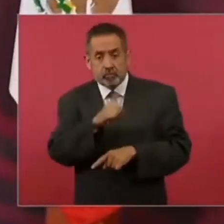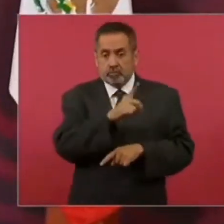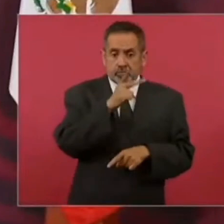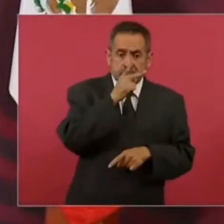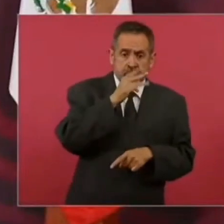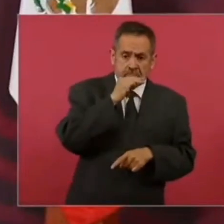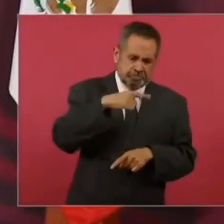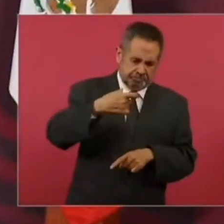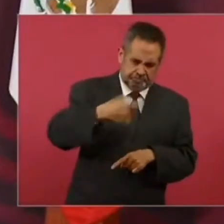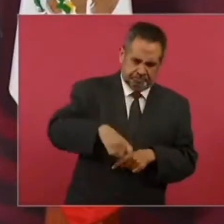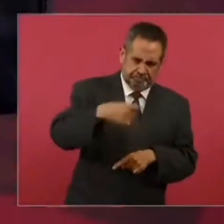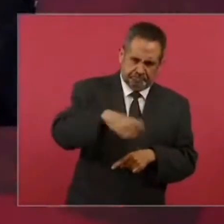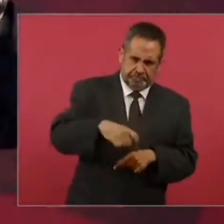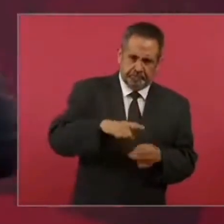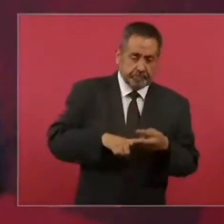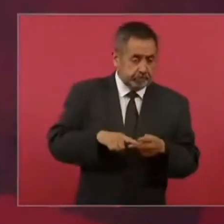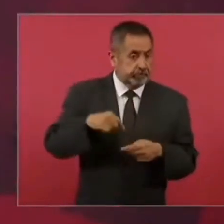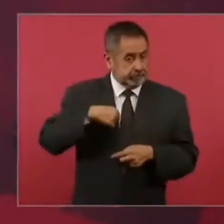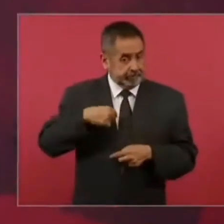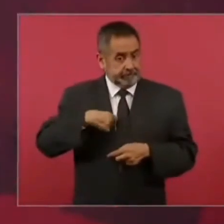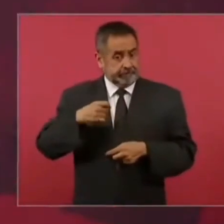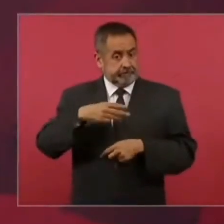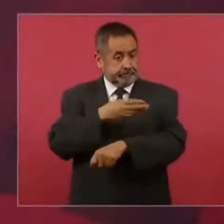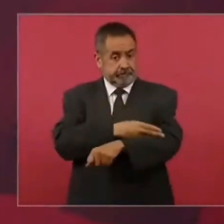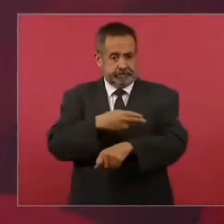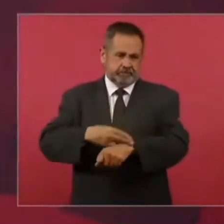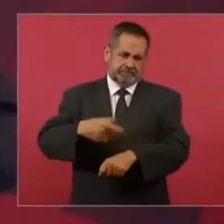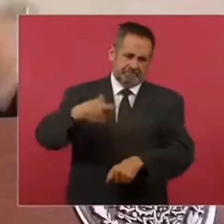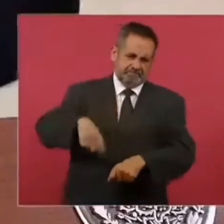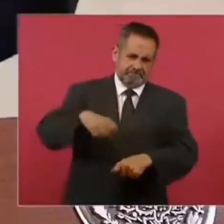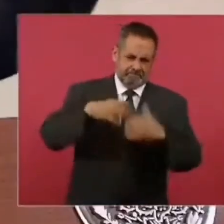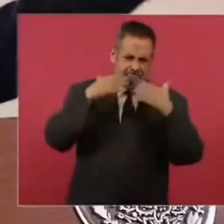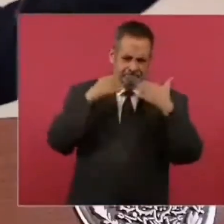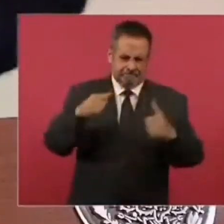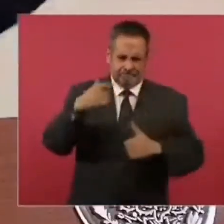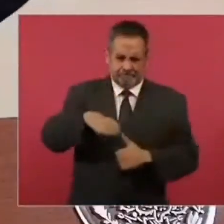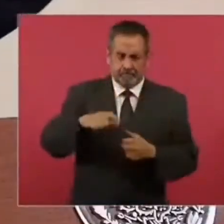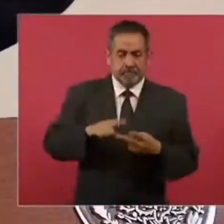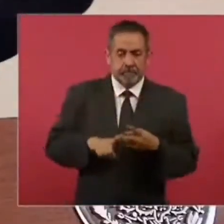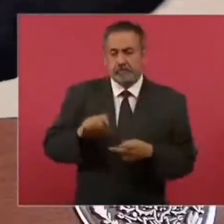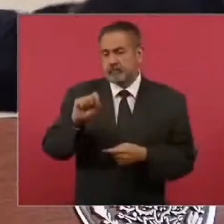hacendados. Él mismo era hacendado. Simón Bolívar,